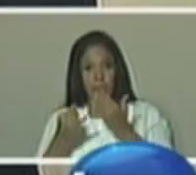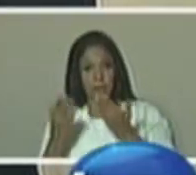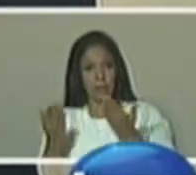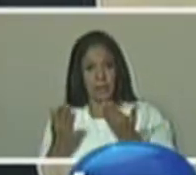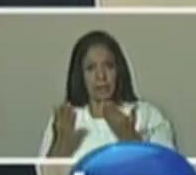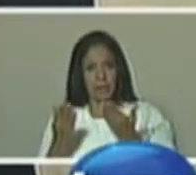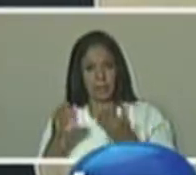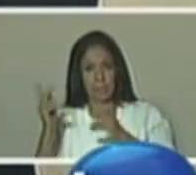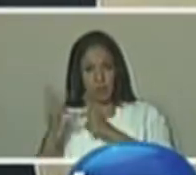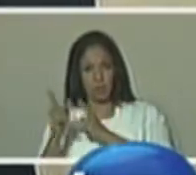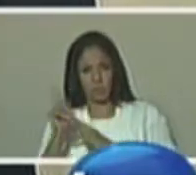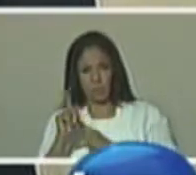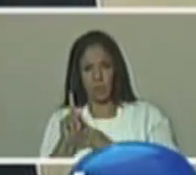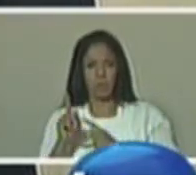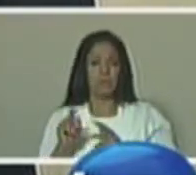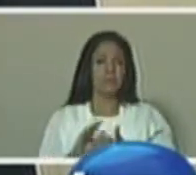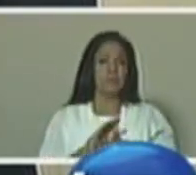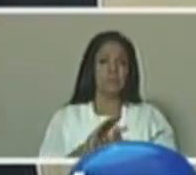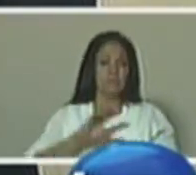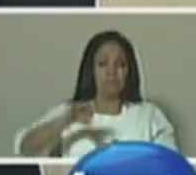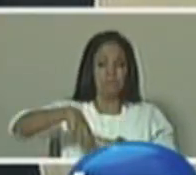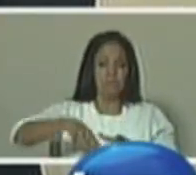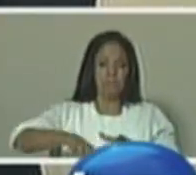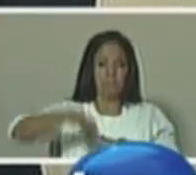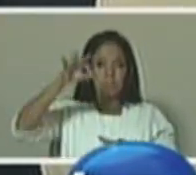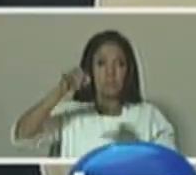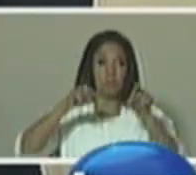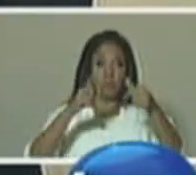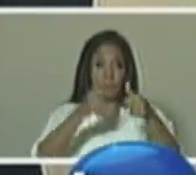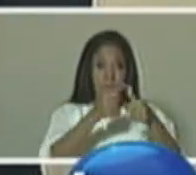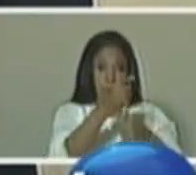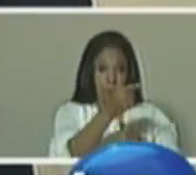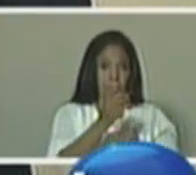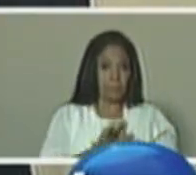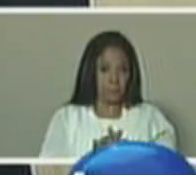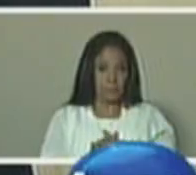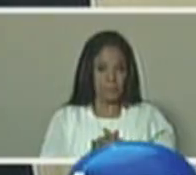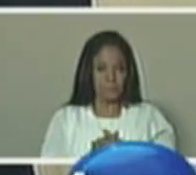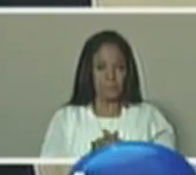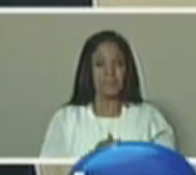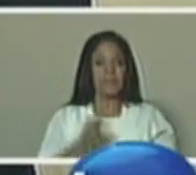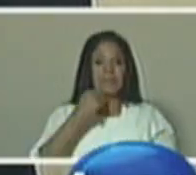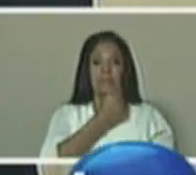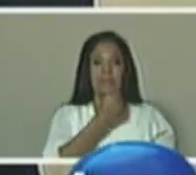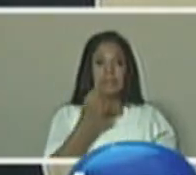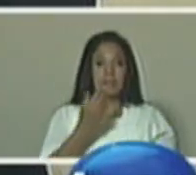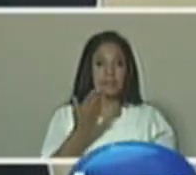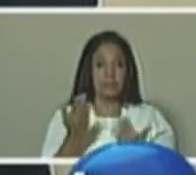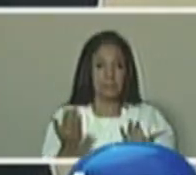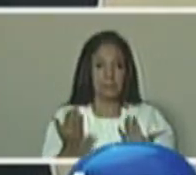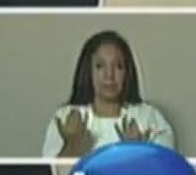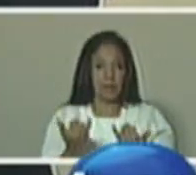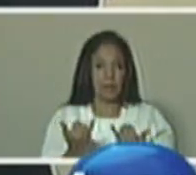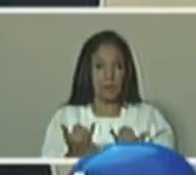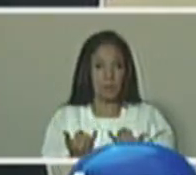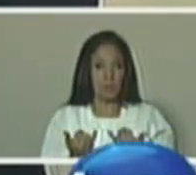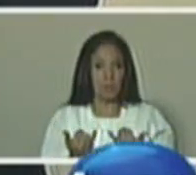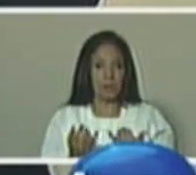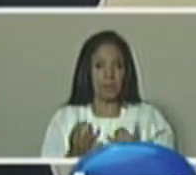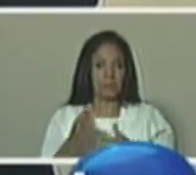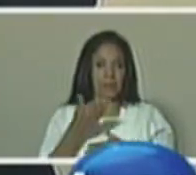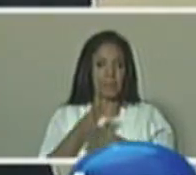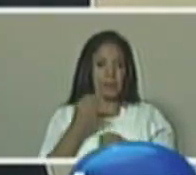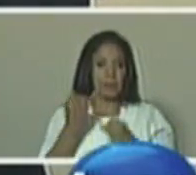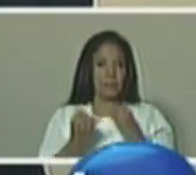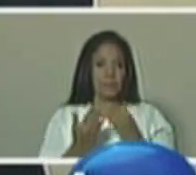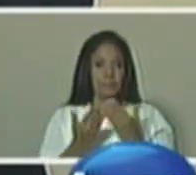con todas estas explicaciones. Ustedes tienen las ideas claras de lo que va a suceder en esta, la parte definitiva de la ronda final